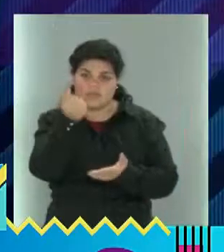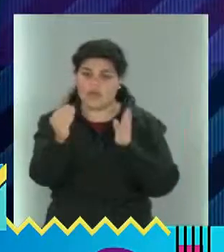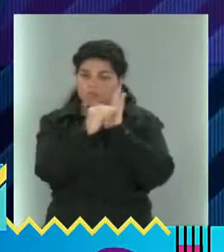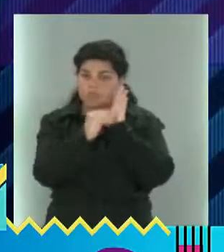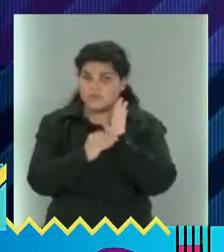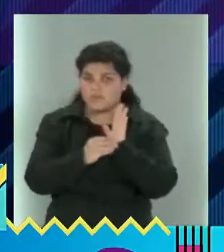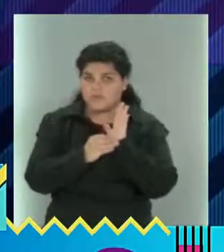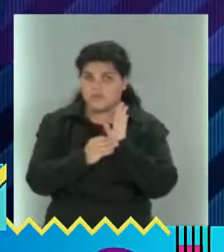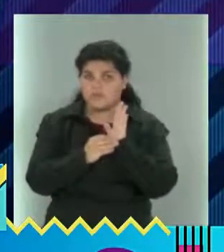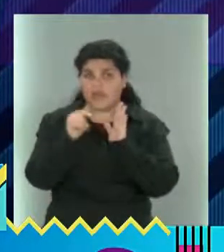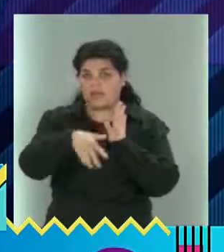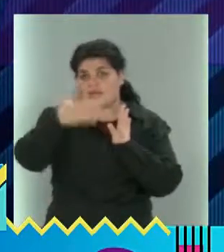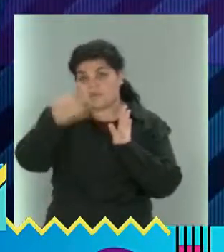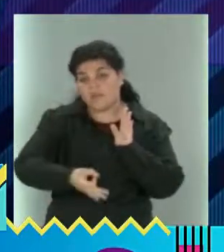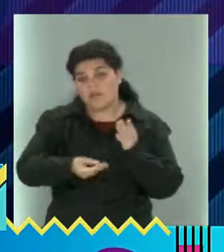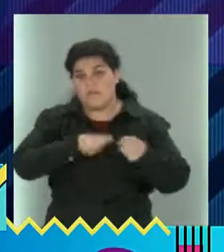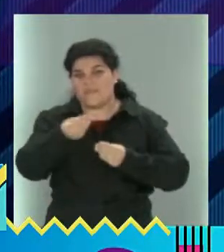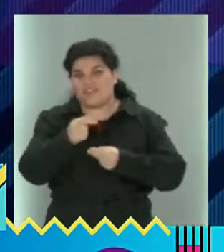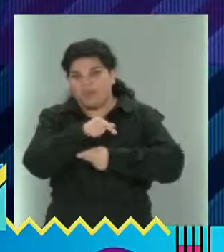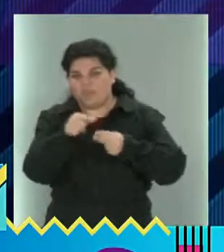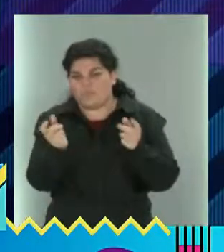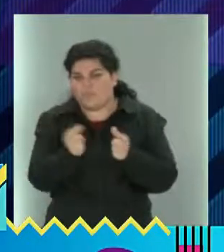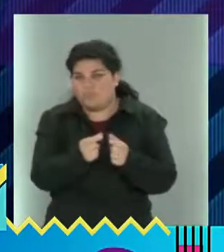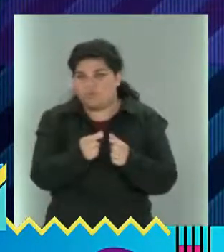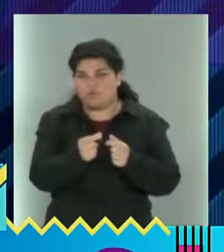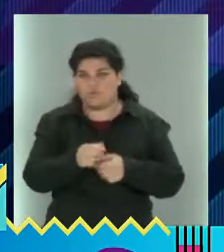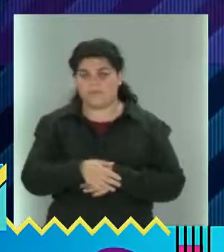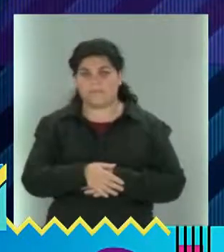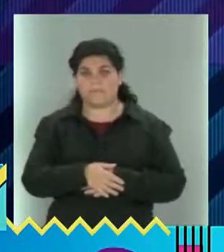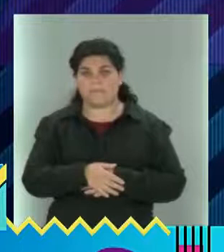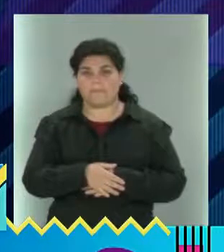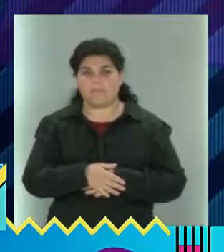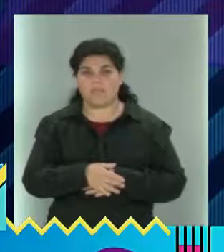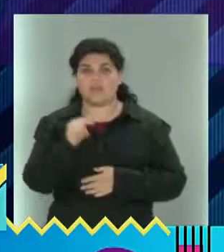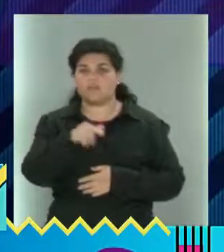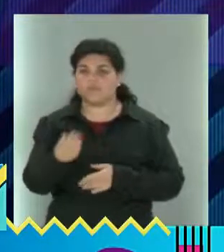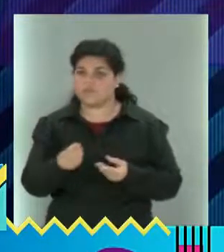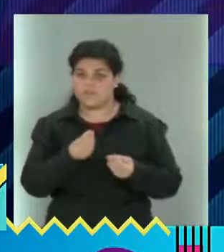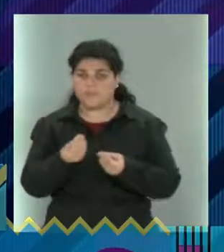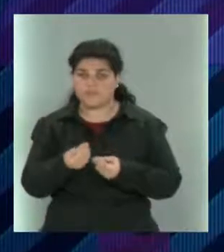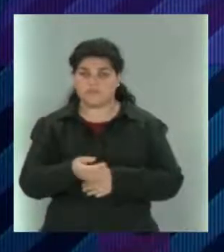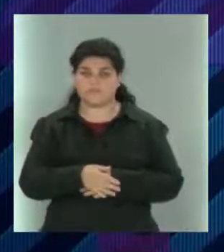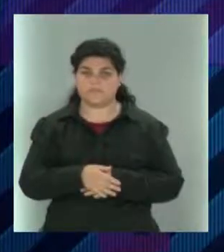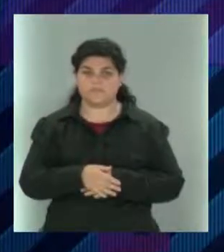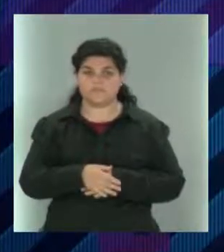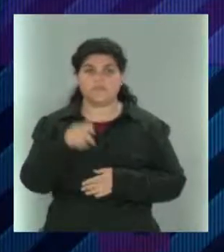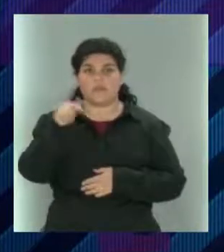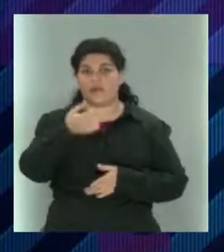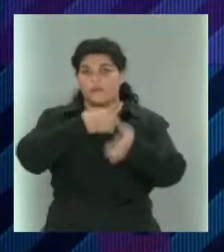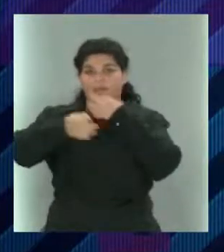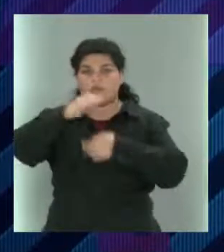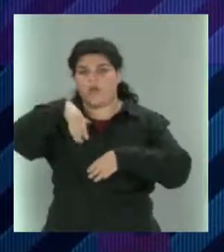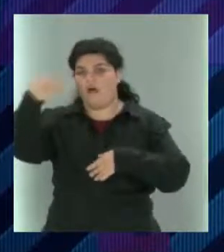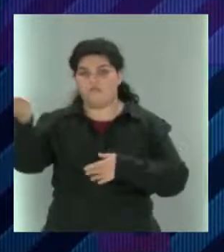pero son pocas empresas, ¿entendés? Entonces, ¿qué es lo que se hizo en su momento? Te abro la importación.